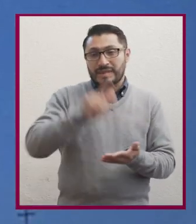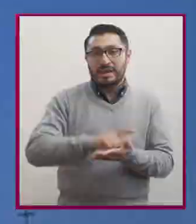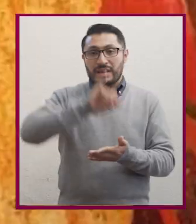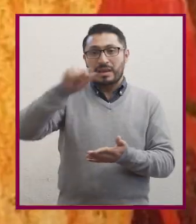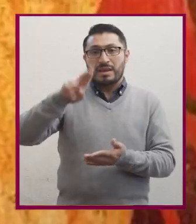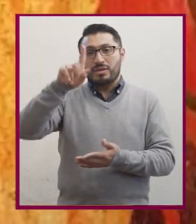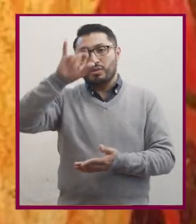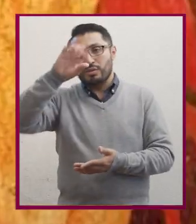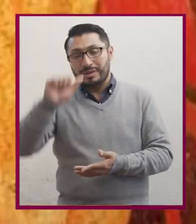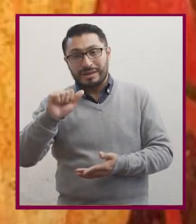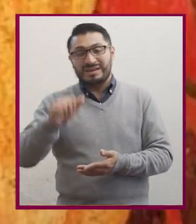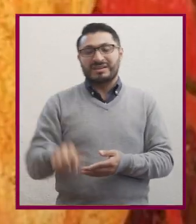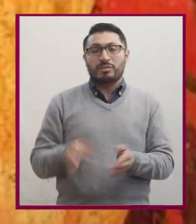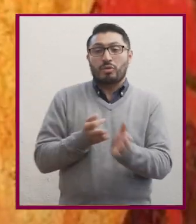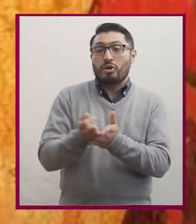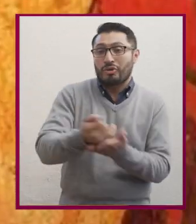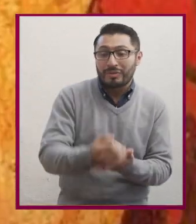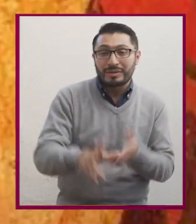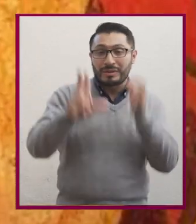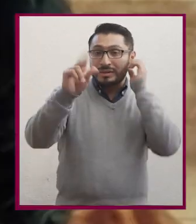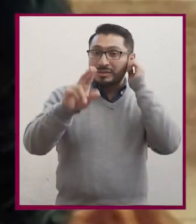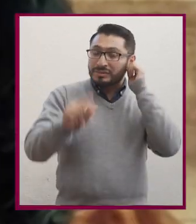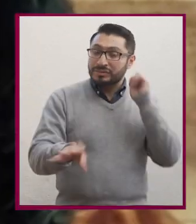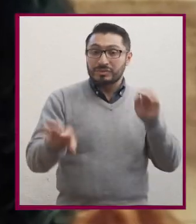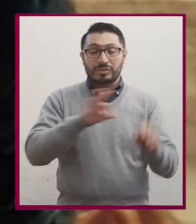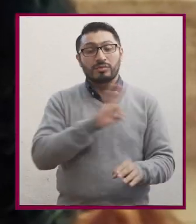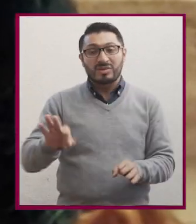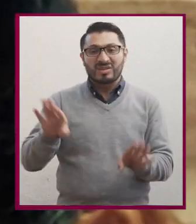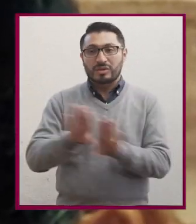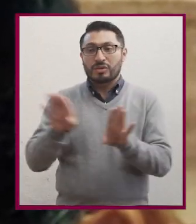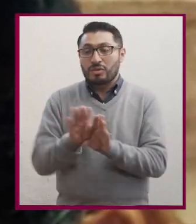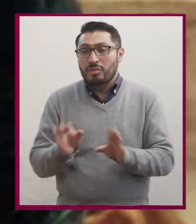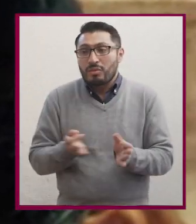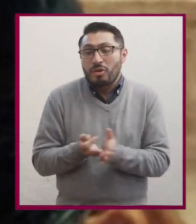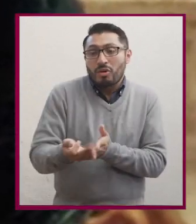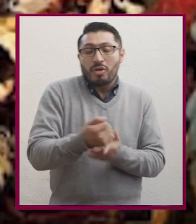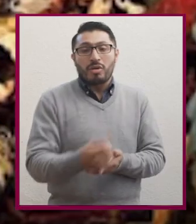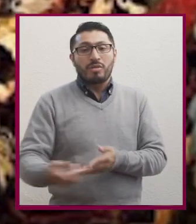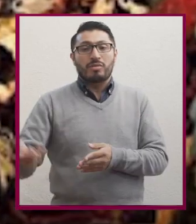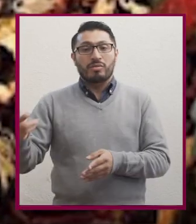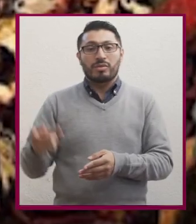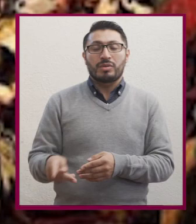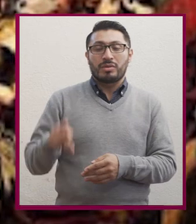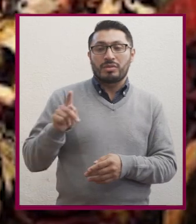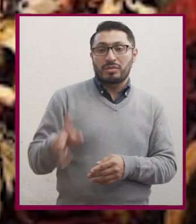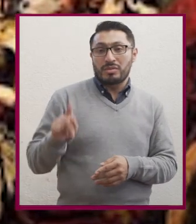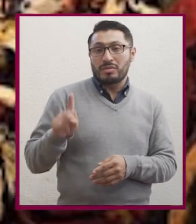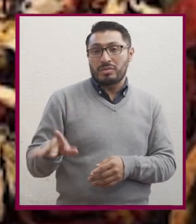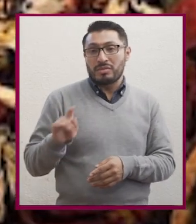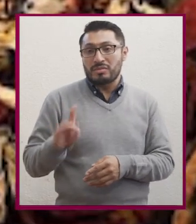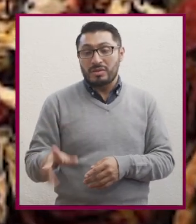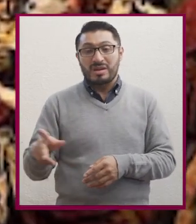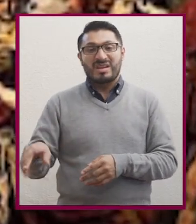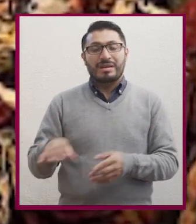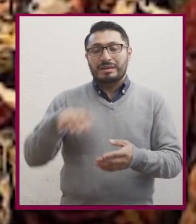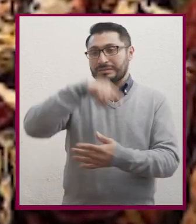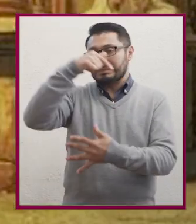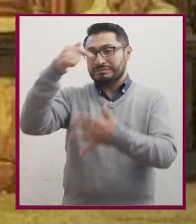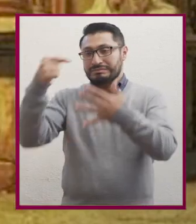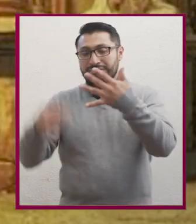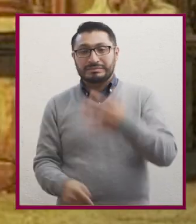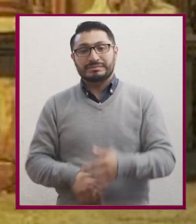adulterio establecía que no era técnicamente posible cometer adulterio con prostitutas, concubinas, lenonas y